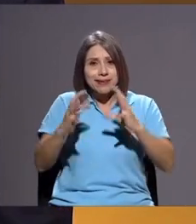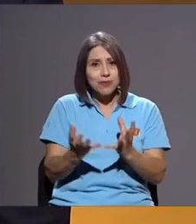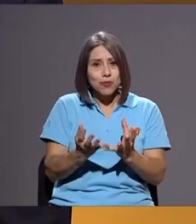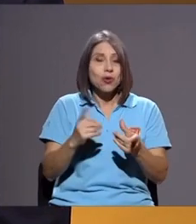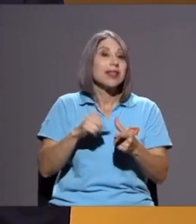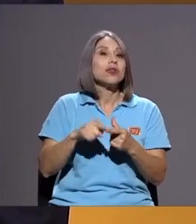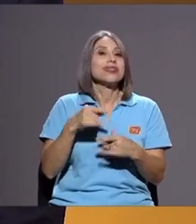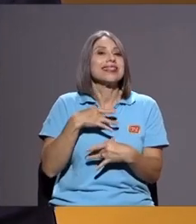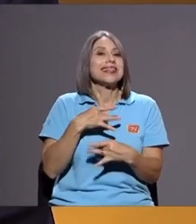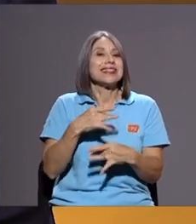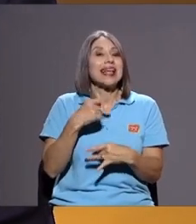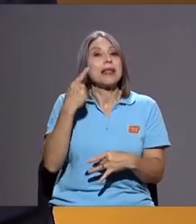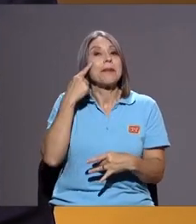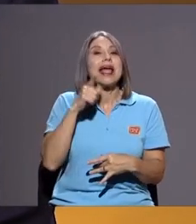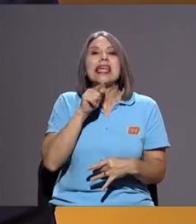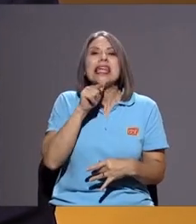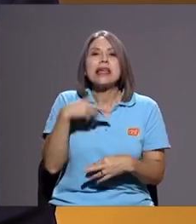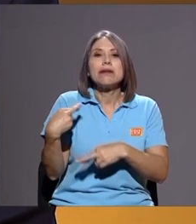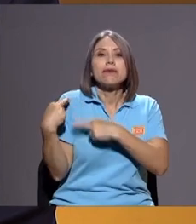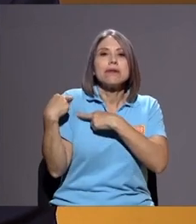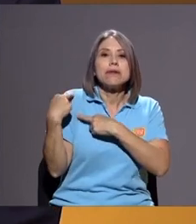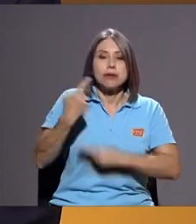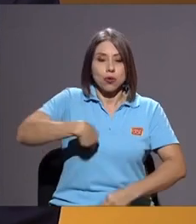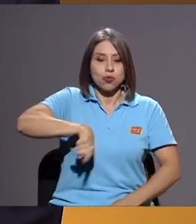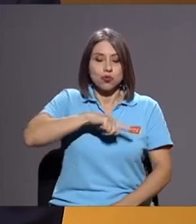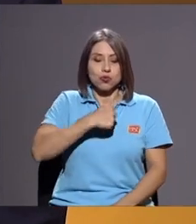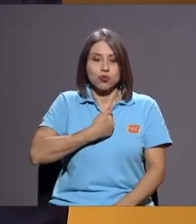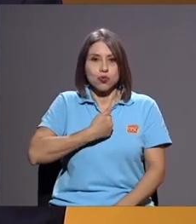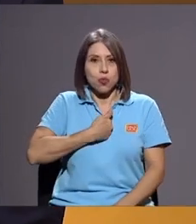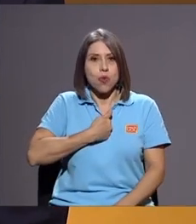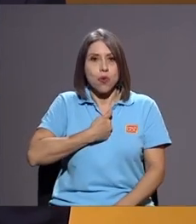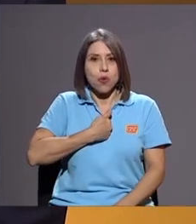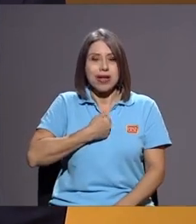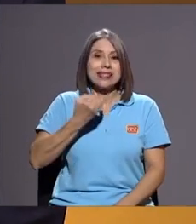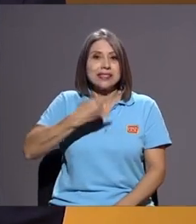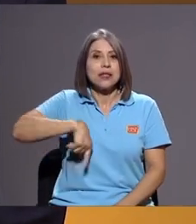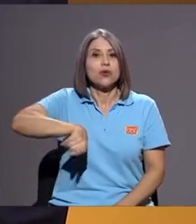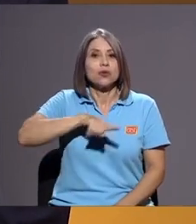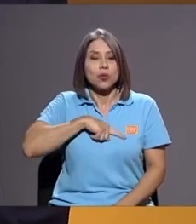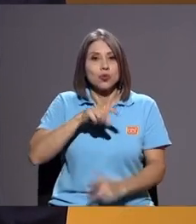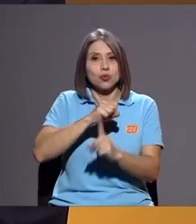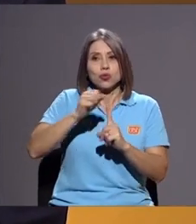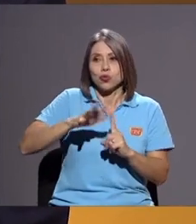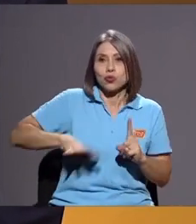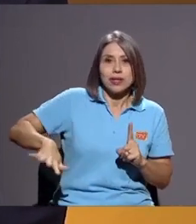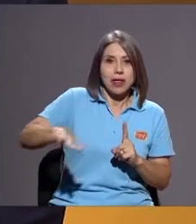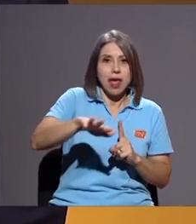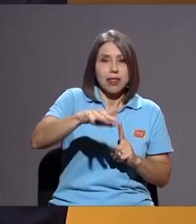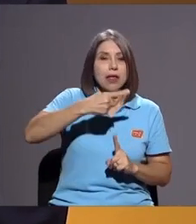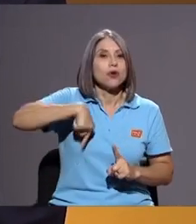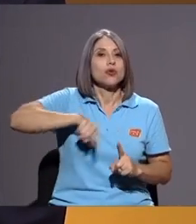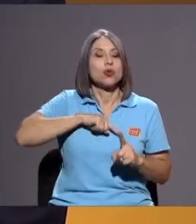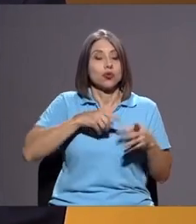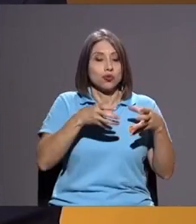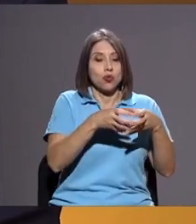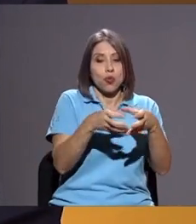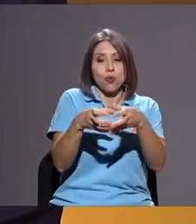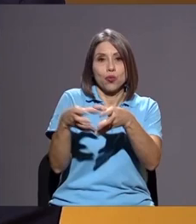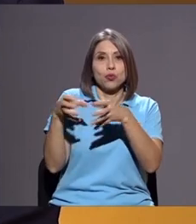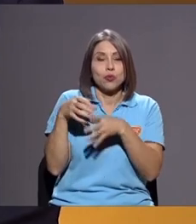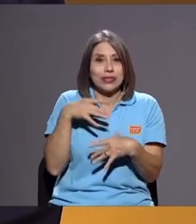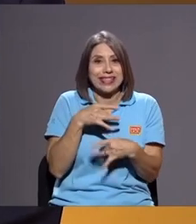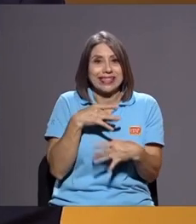es la responsabilidad está en nosotros y si nosotros como sociedad de nosotros como grupos de interés